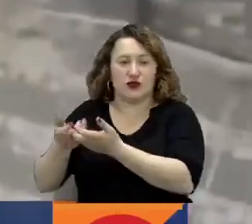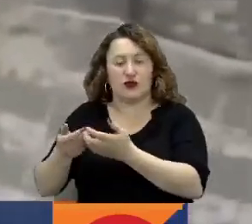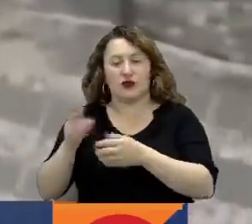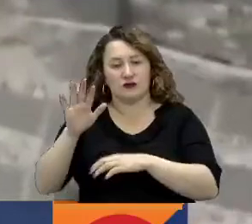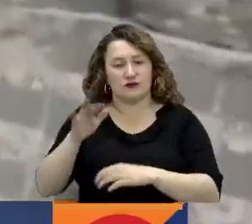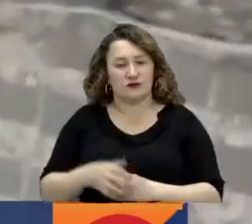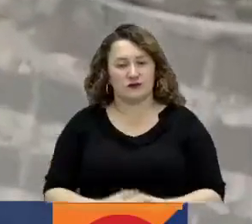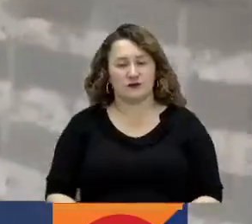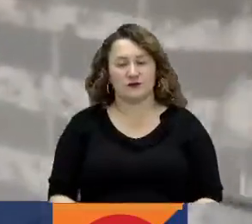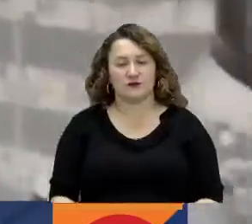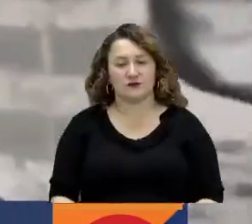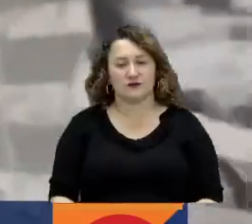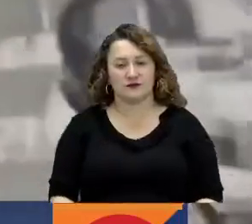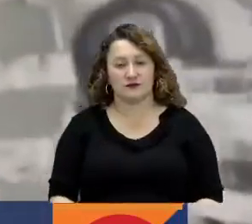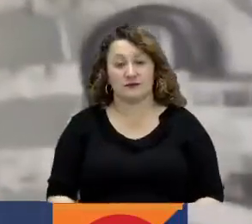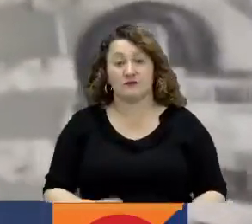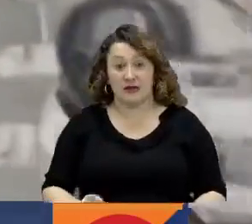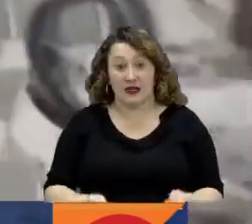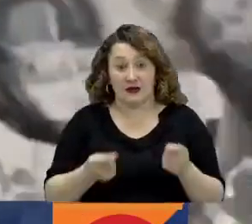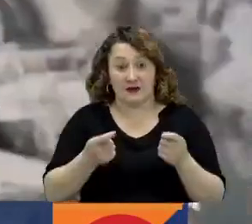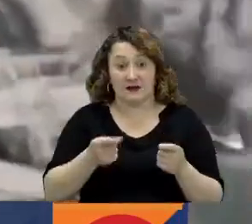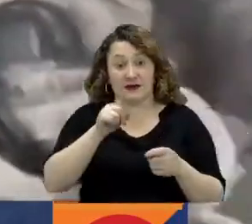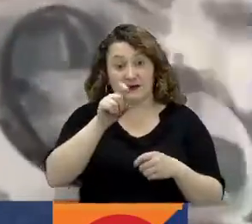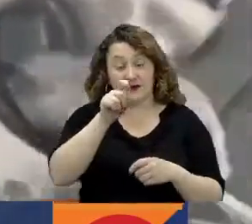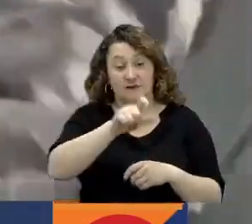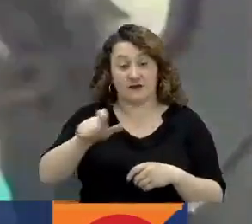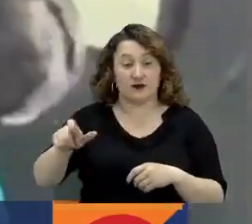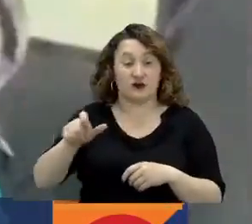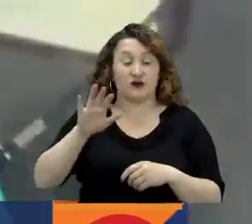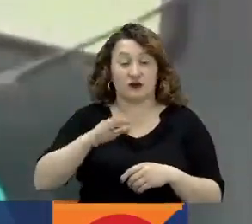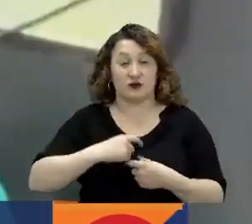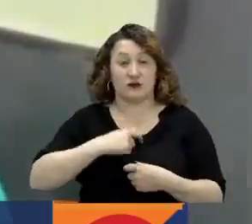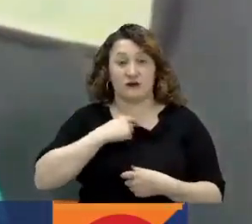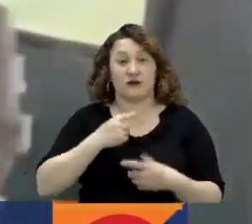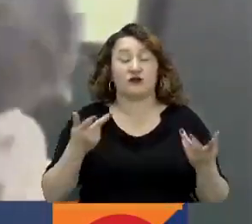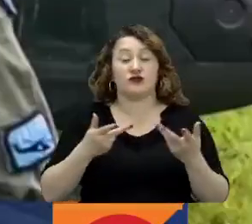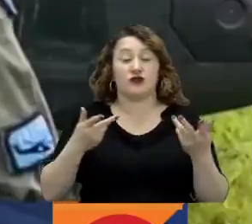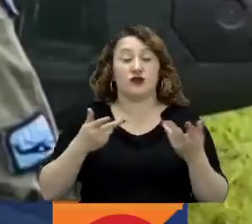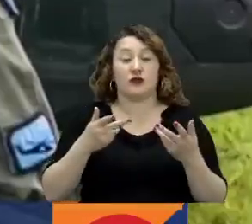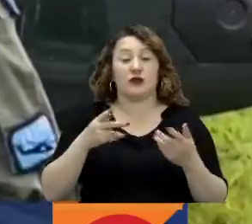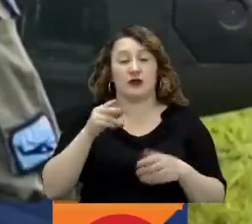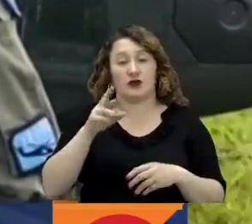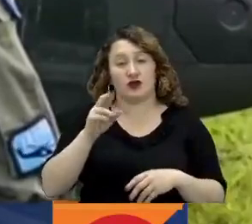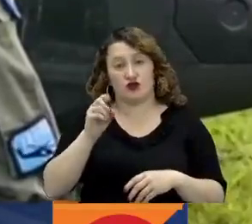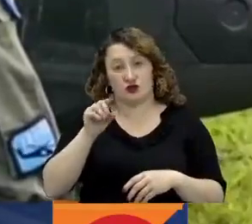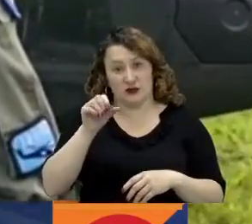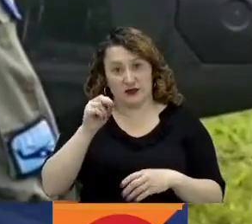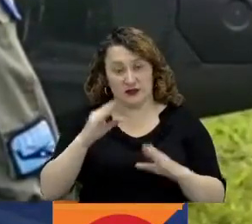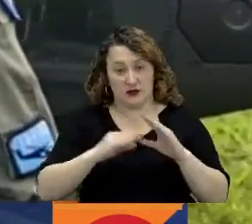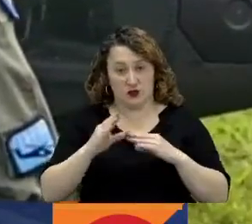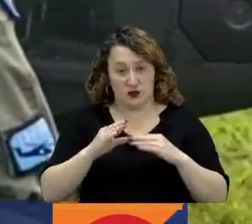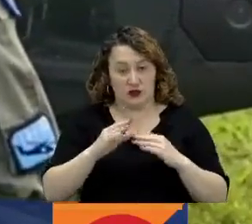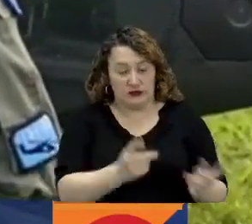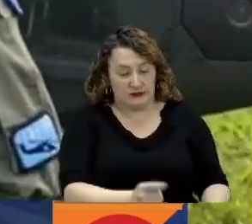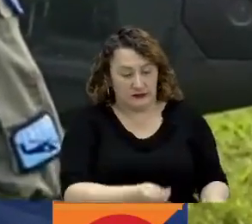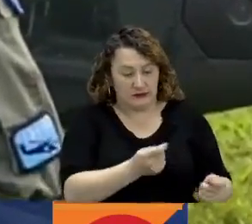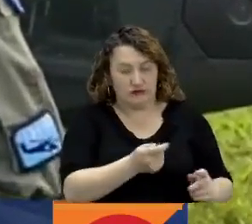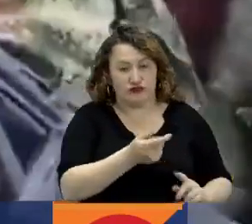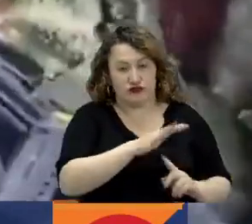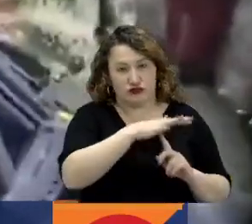Para proceder en el rescate de 6 civiles que se encuentran en el área rural del municipio de Rosas Cauca. Se llega al área, se saca el personal por